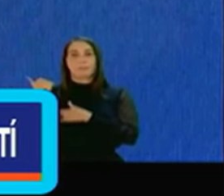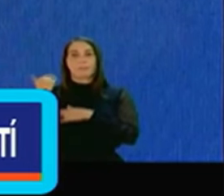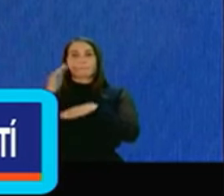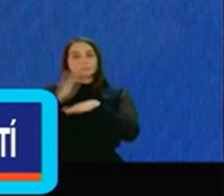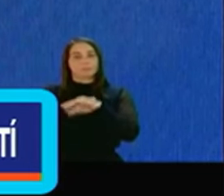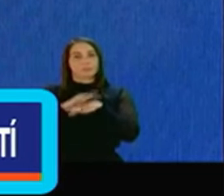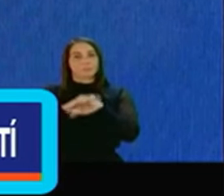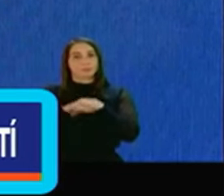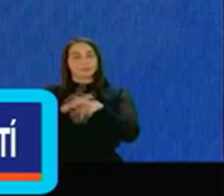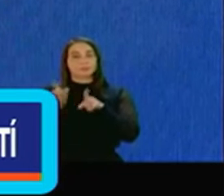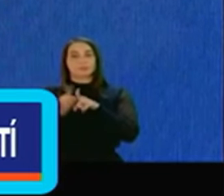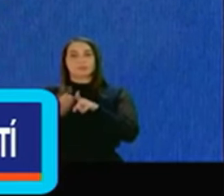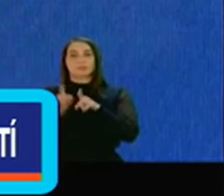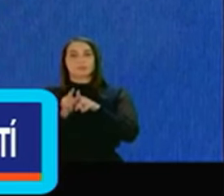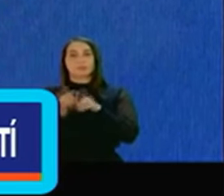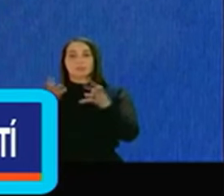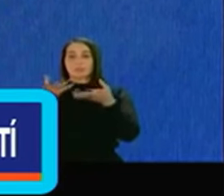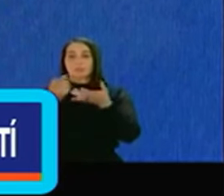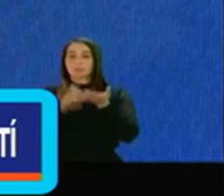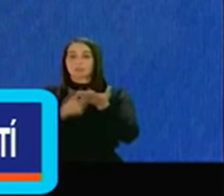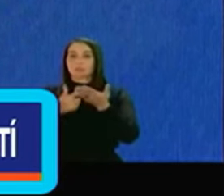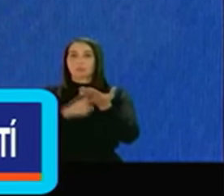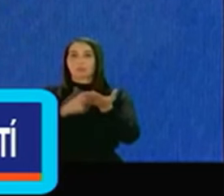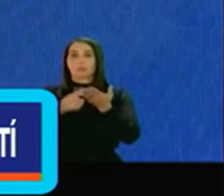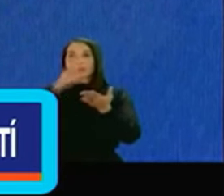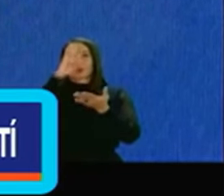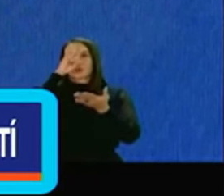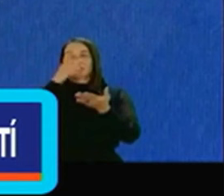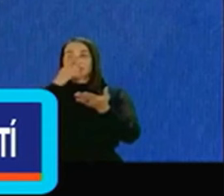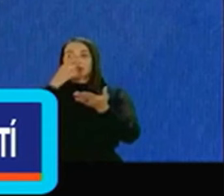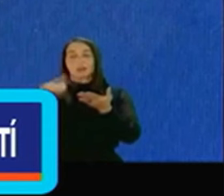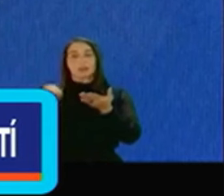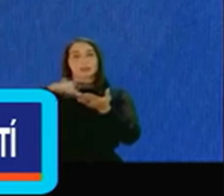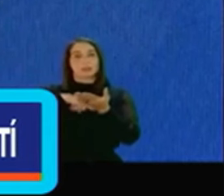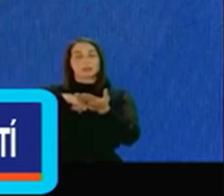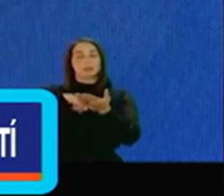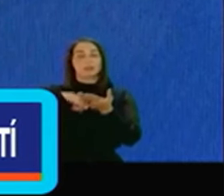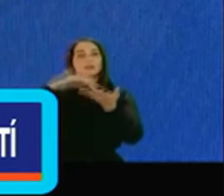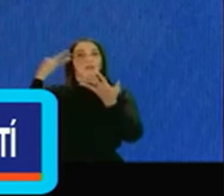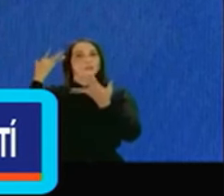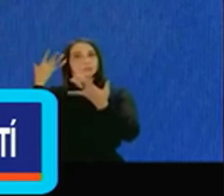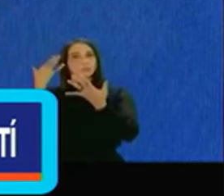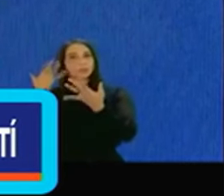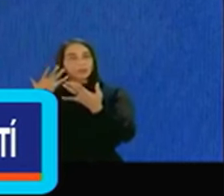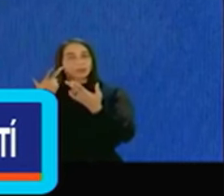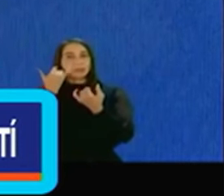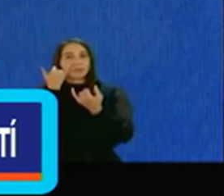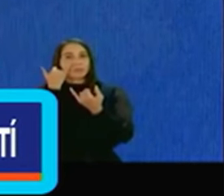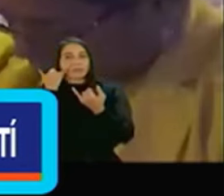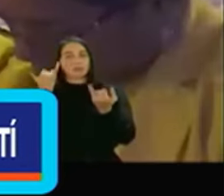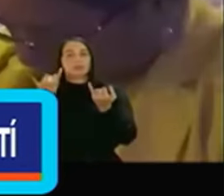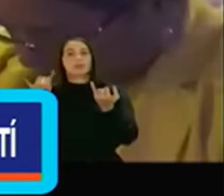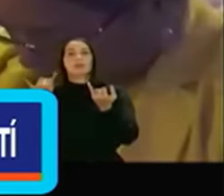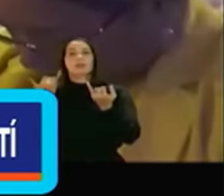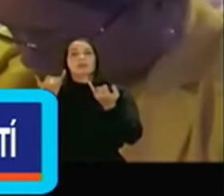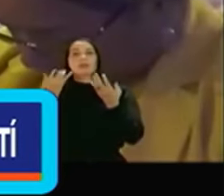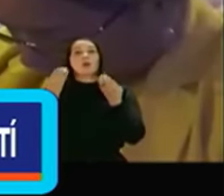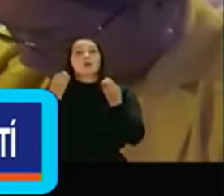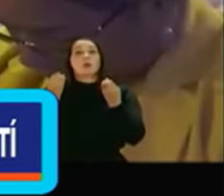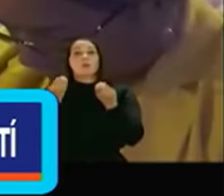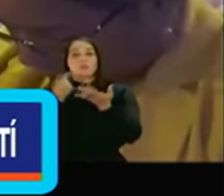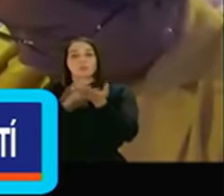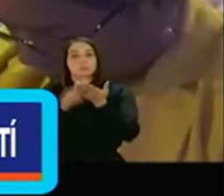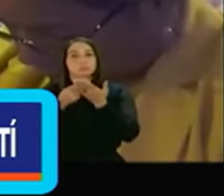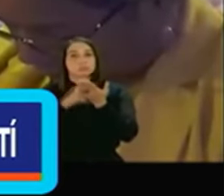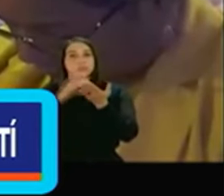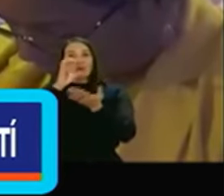llamando también que ellos acudían al diálogo. Estamos esperando ya cómo vamos al diálogo junto con la